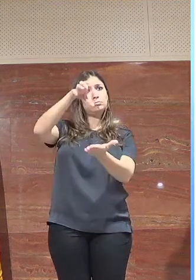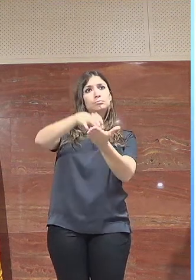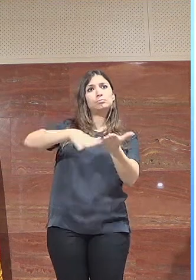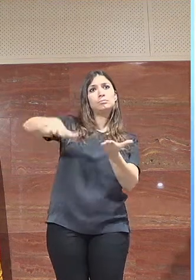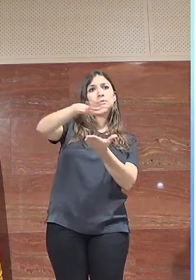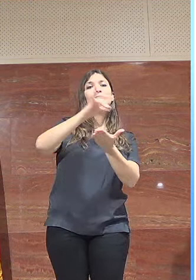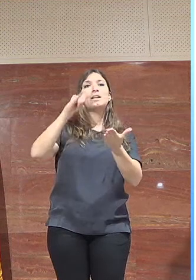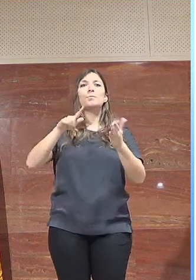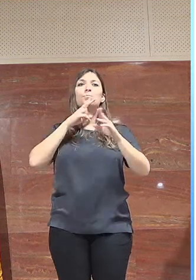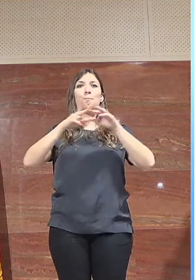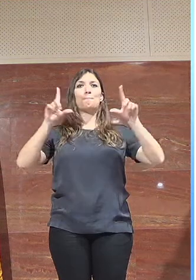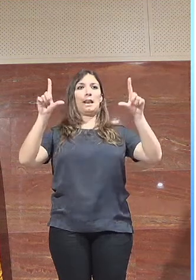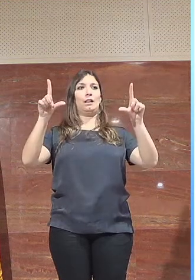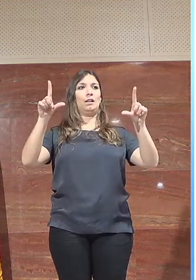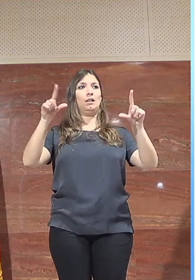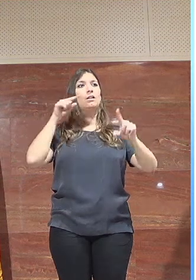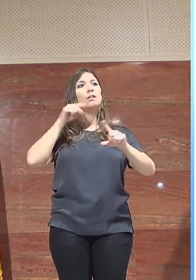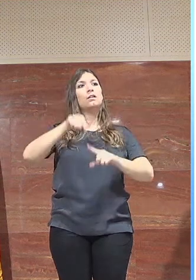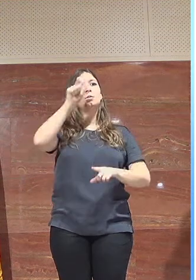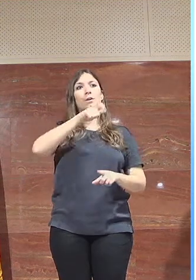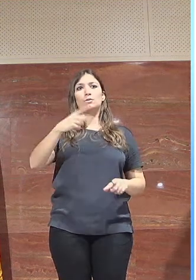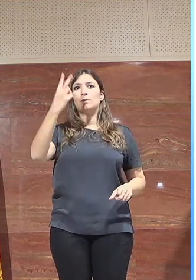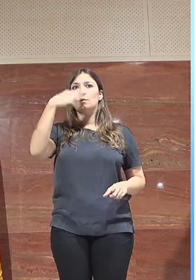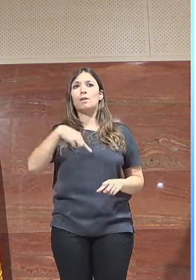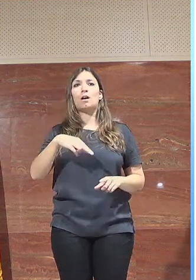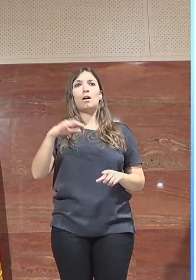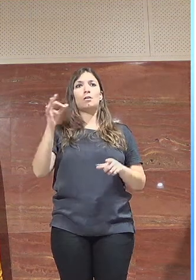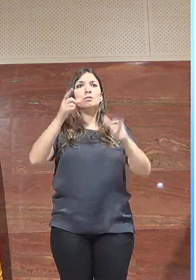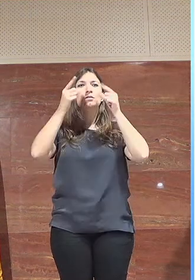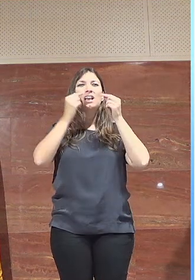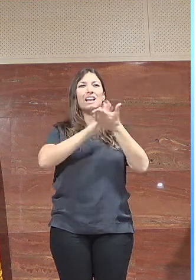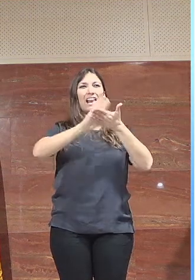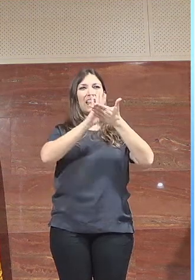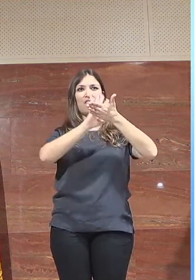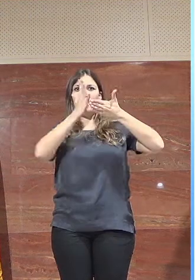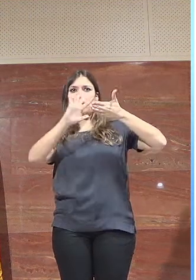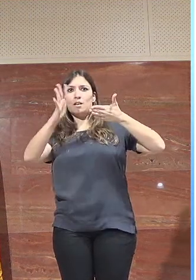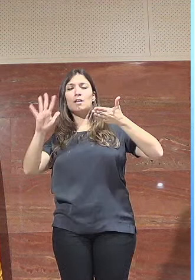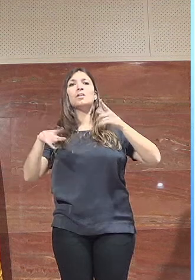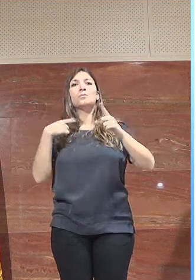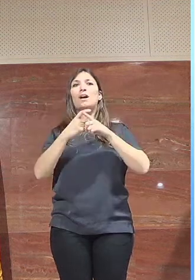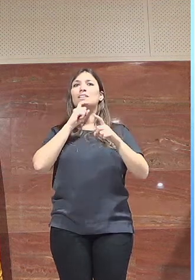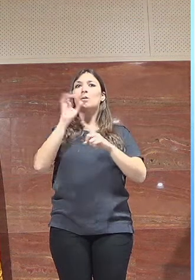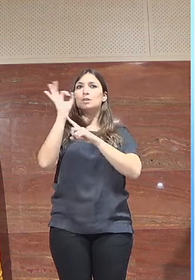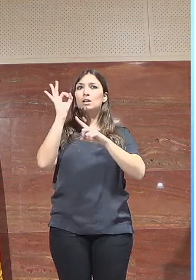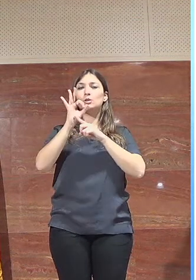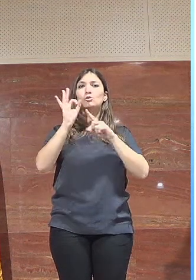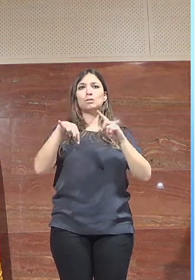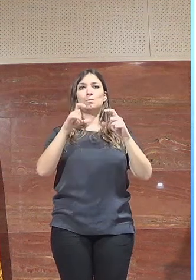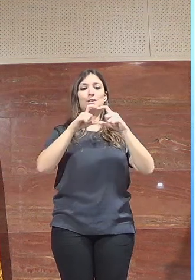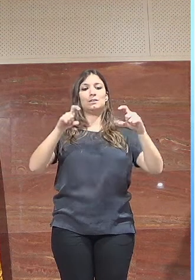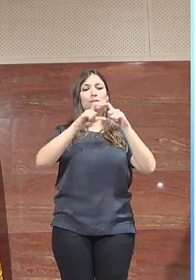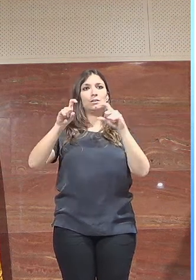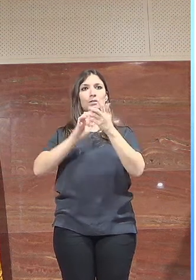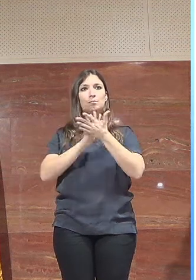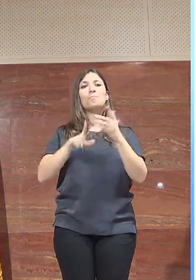un panel para personas ciegas con alto relieve y con una señalización en braille y en alto relieve y también